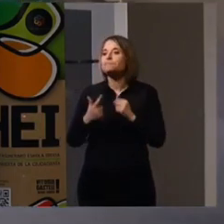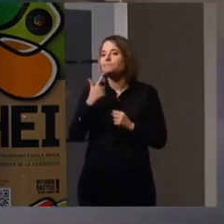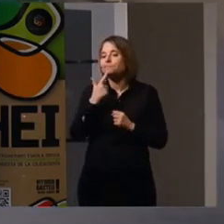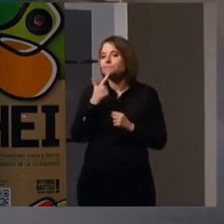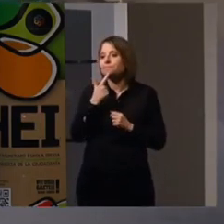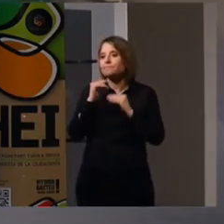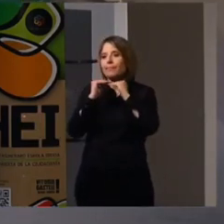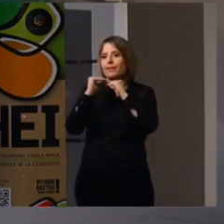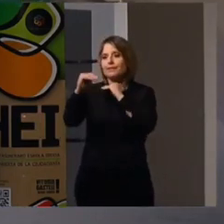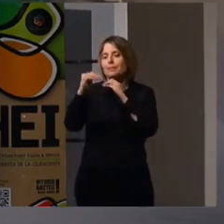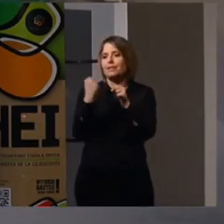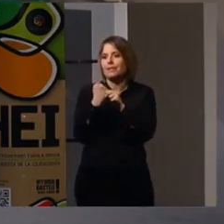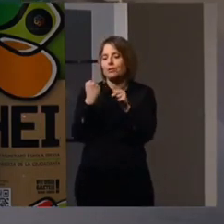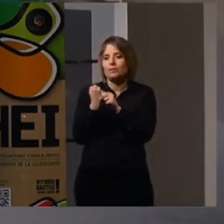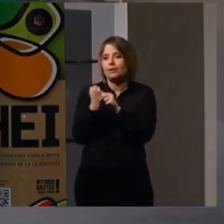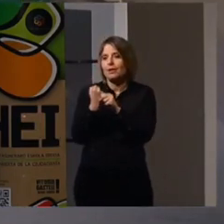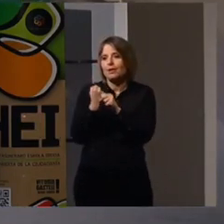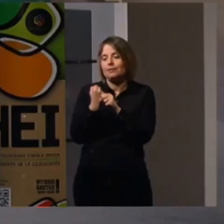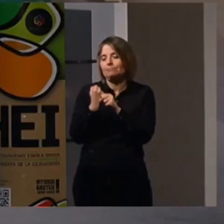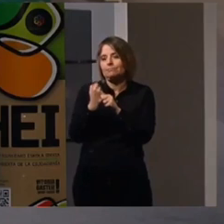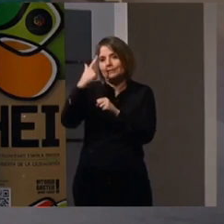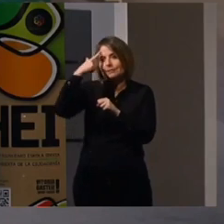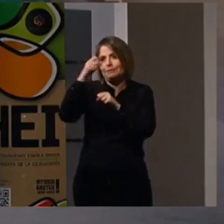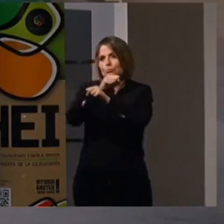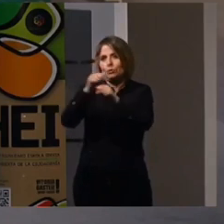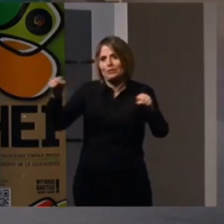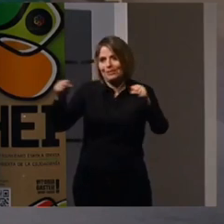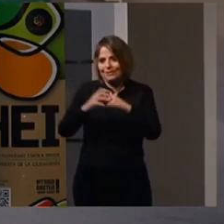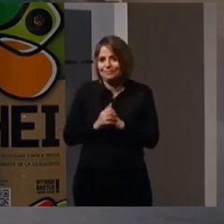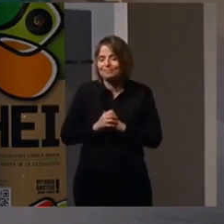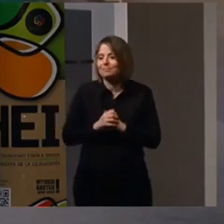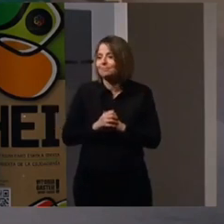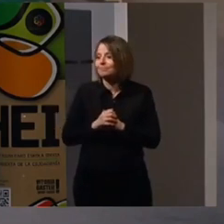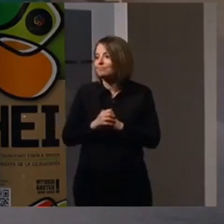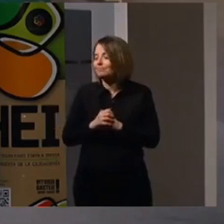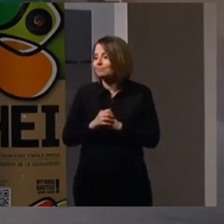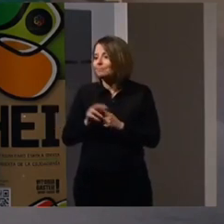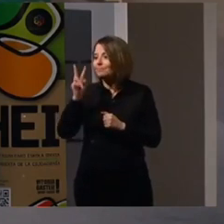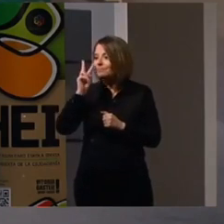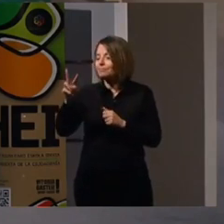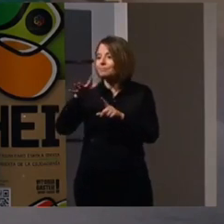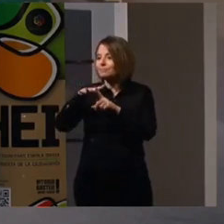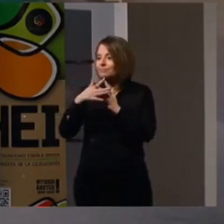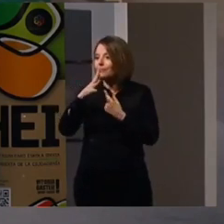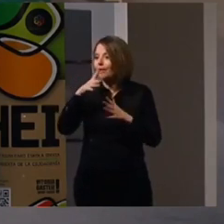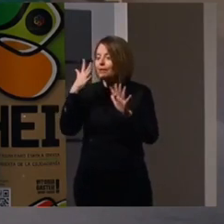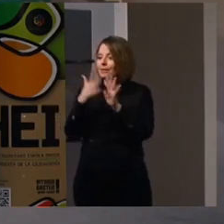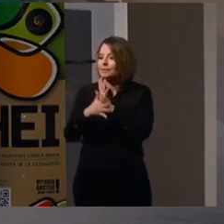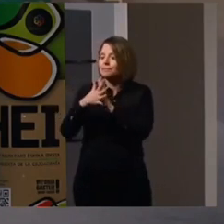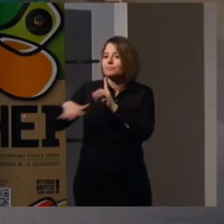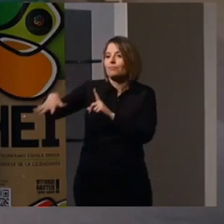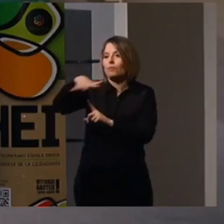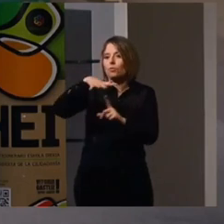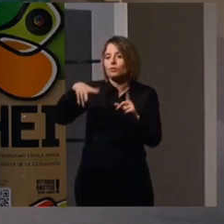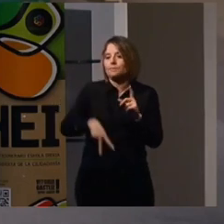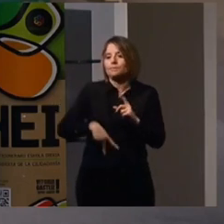encantó, que es la estabilidad laboral es un unicornio. Y viendo estas situaciones, y es verdad que ahora con lo que has explicado tenemos un contexto más